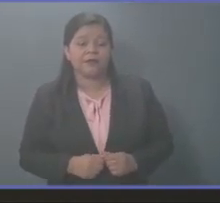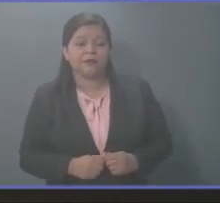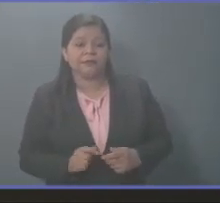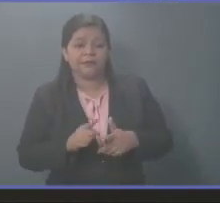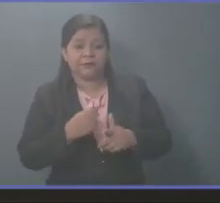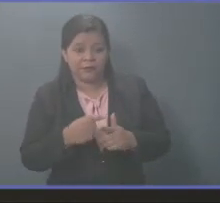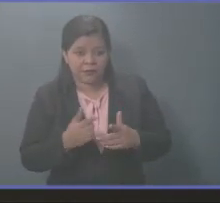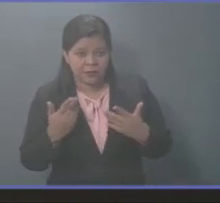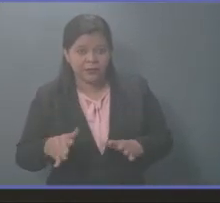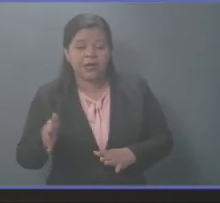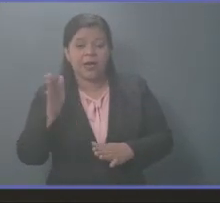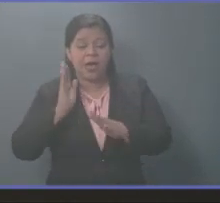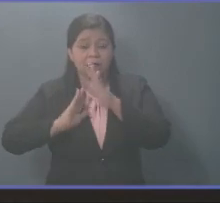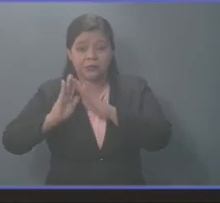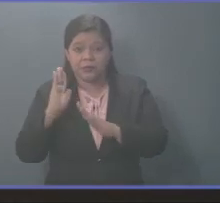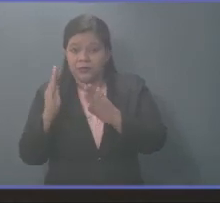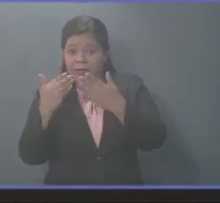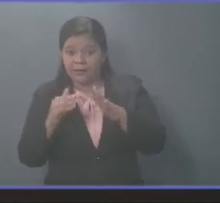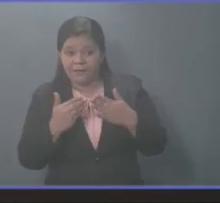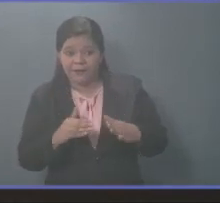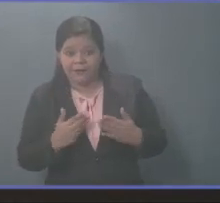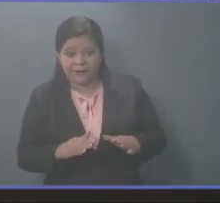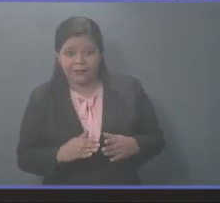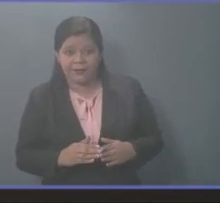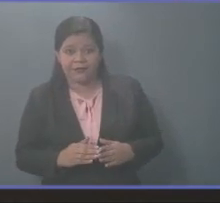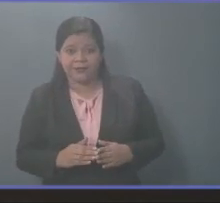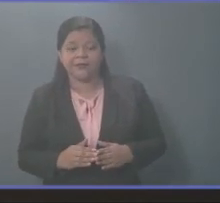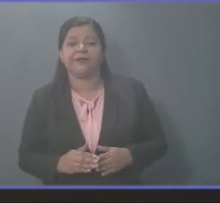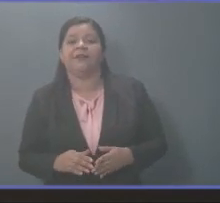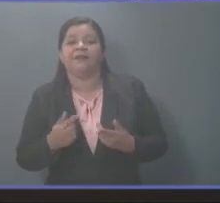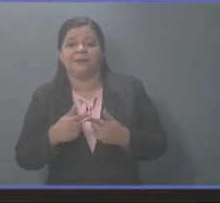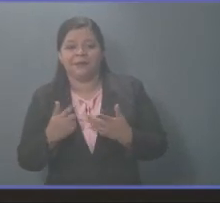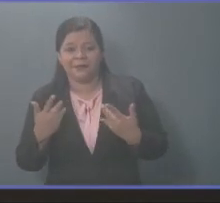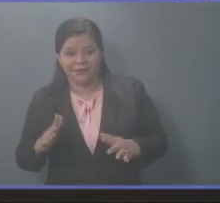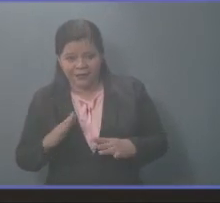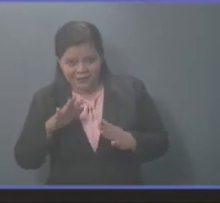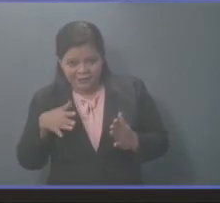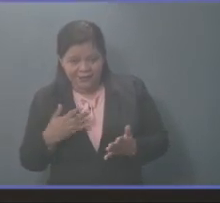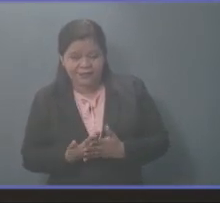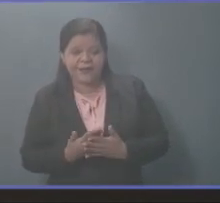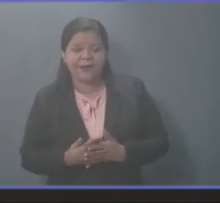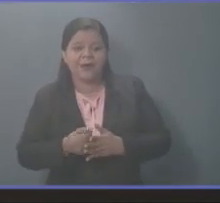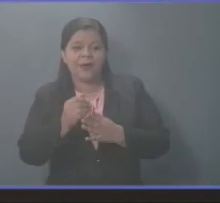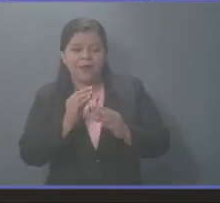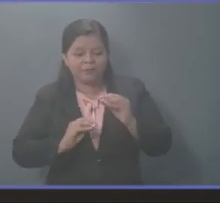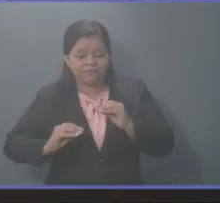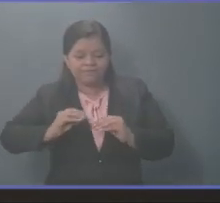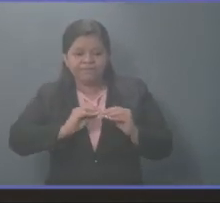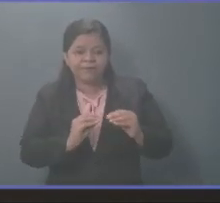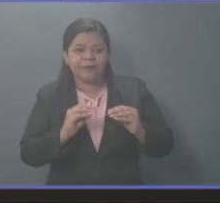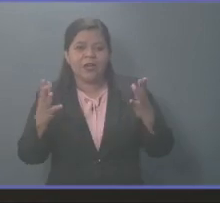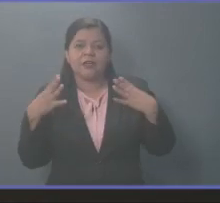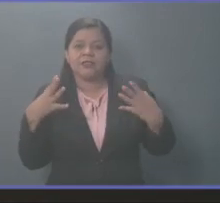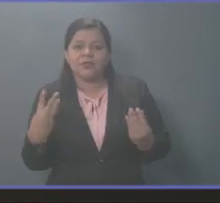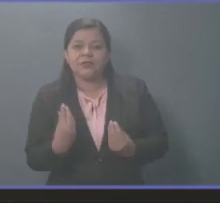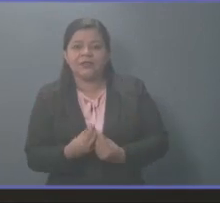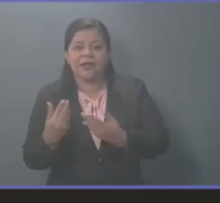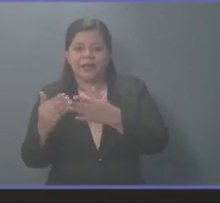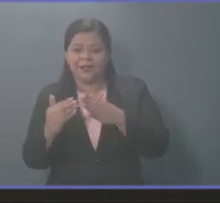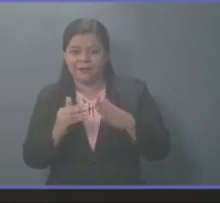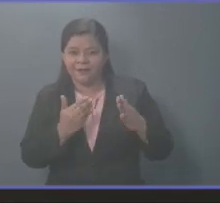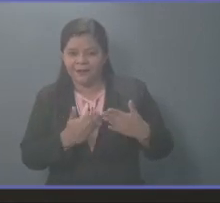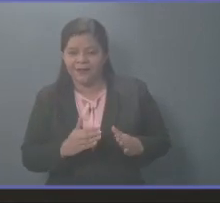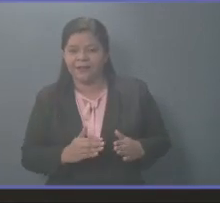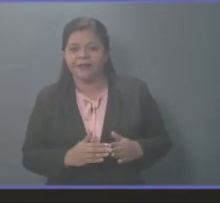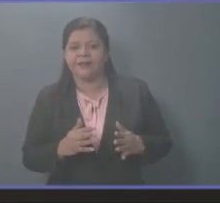etapas históricas diferentes, venimos de construcciones sociales diferentes, y